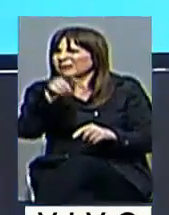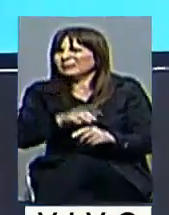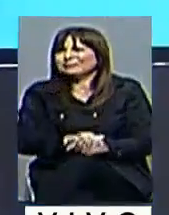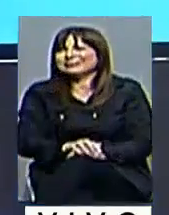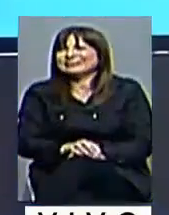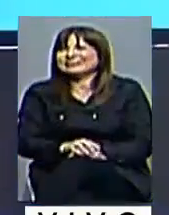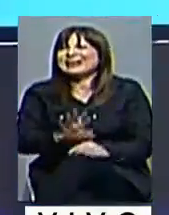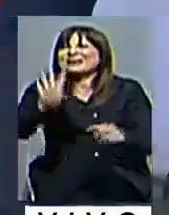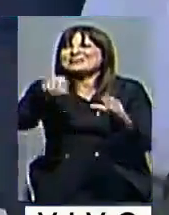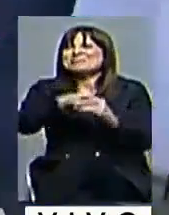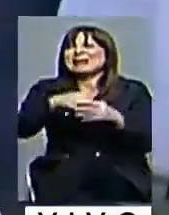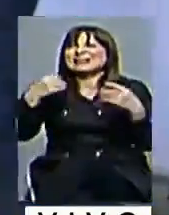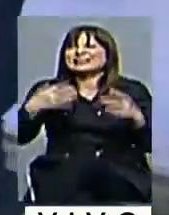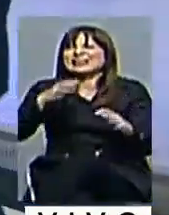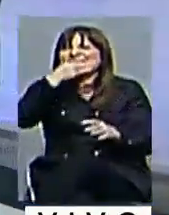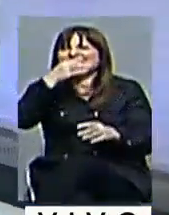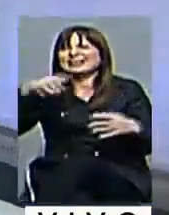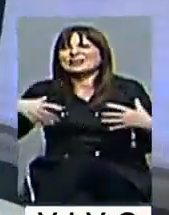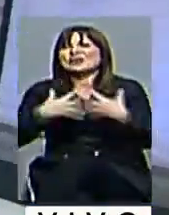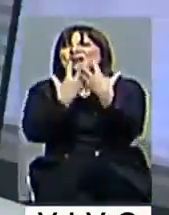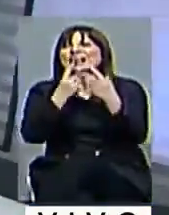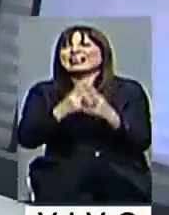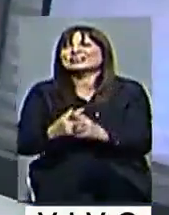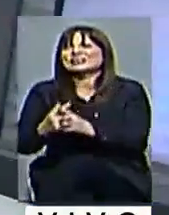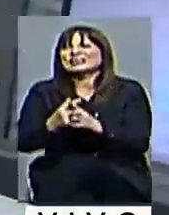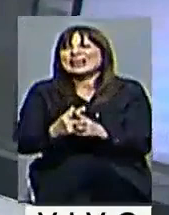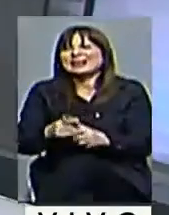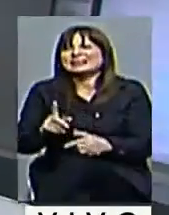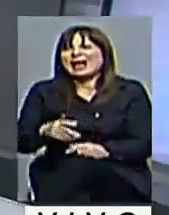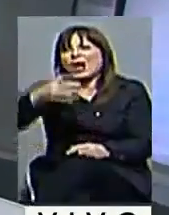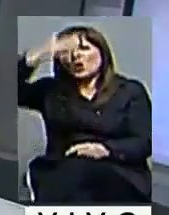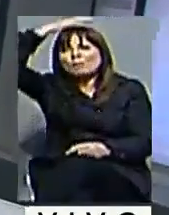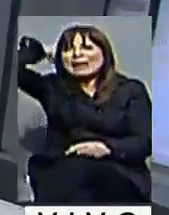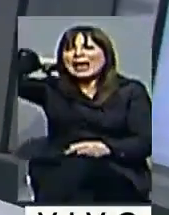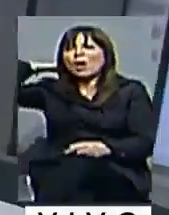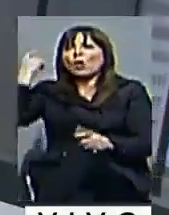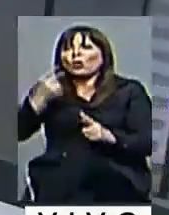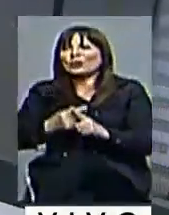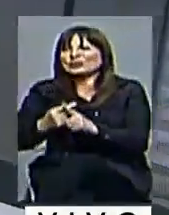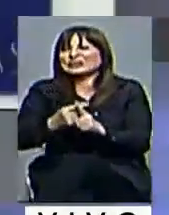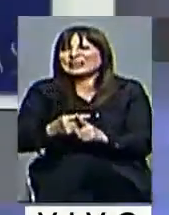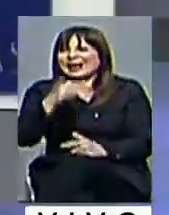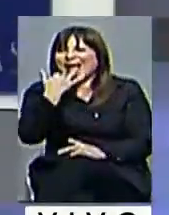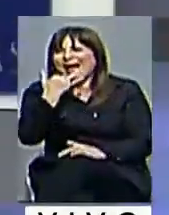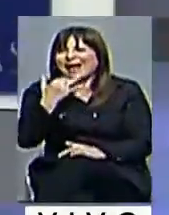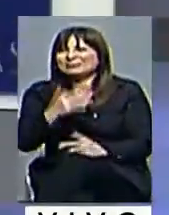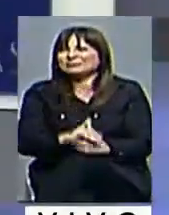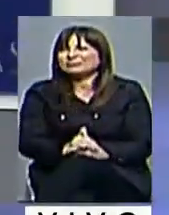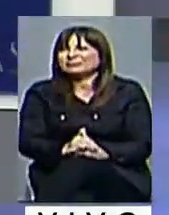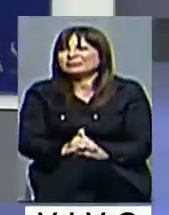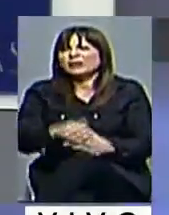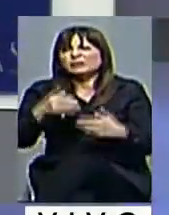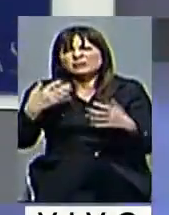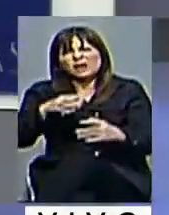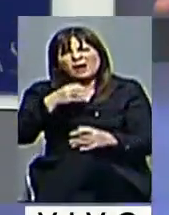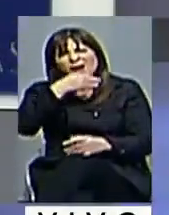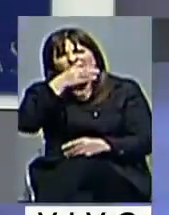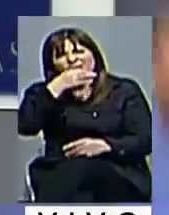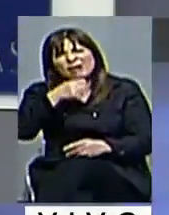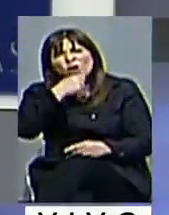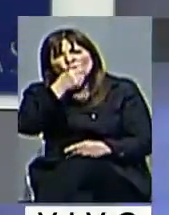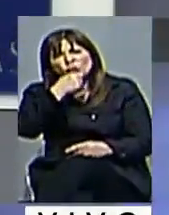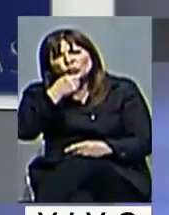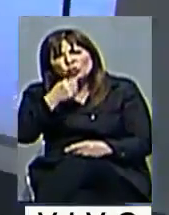está parte de lo que están diciendo las redes sociales. A los pelados sociales. Hay un problema. Tengo que hablar del conductor, el pelado más joven. No, las dos.